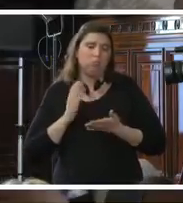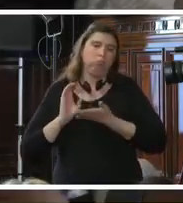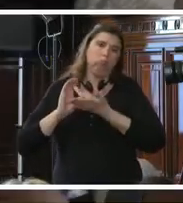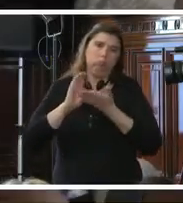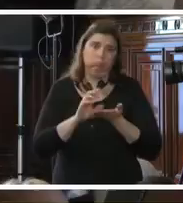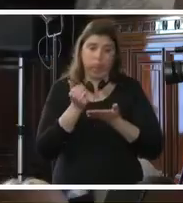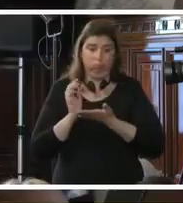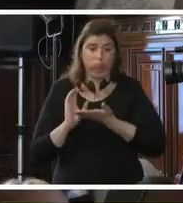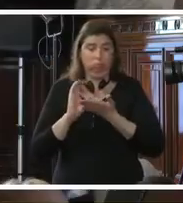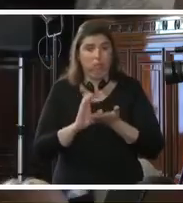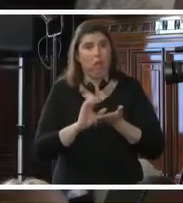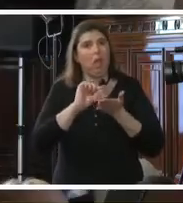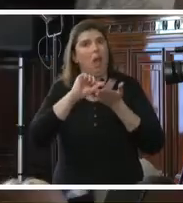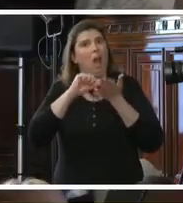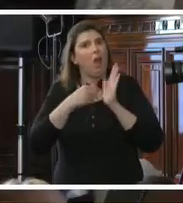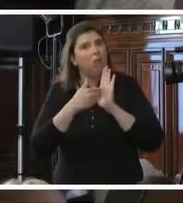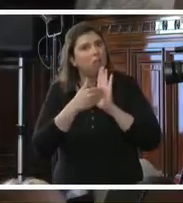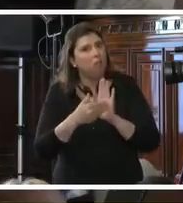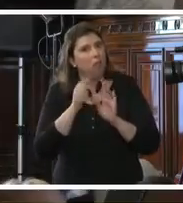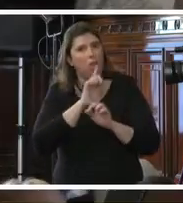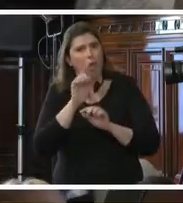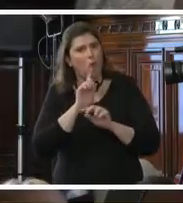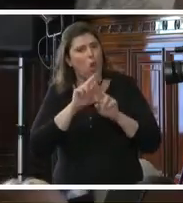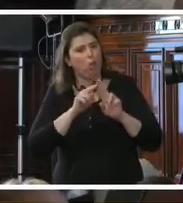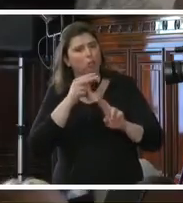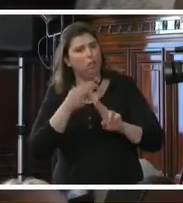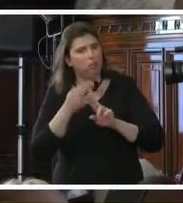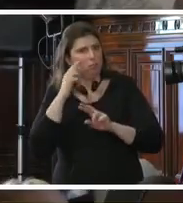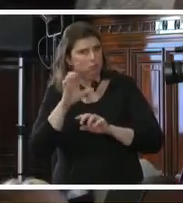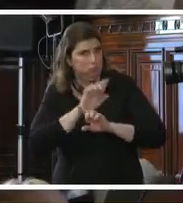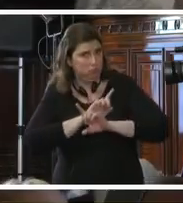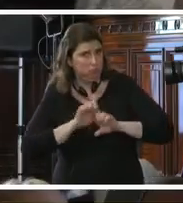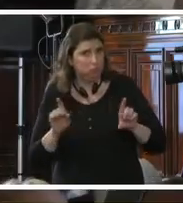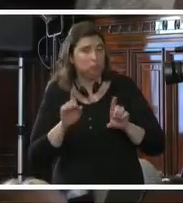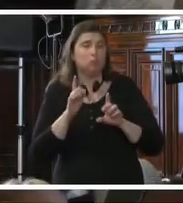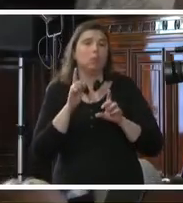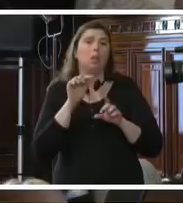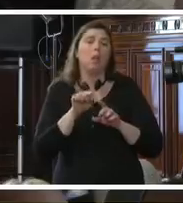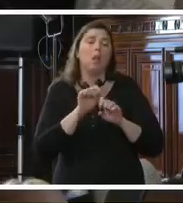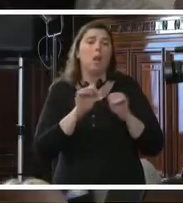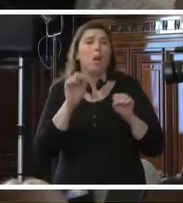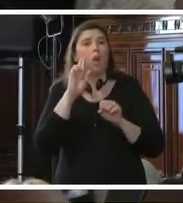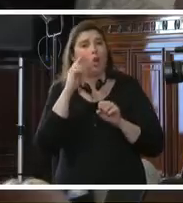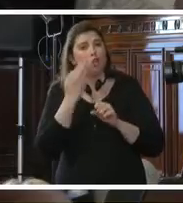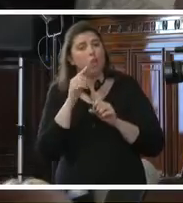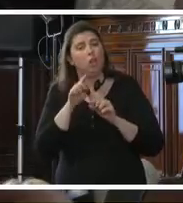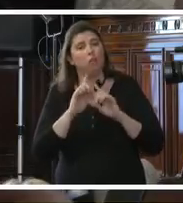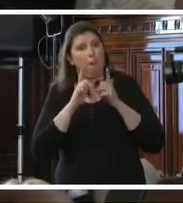y garantías de no repetición, que trascienden más allá del simple hecho de ser reconocidas como